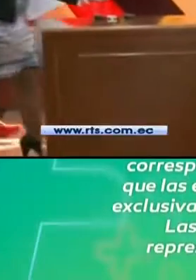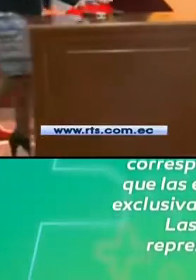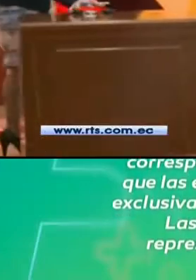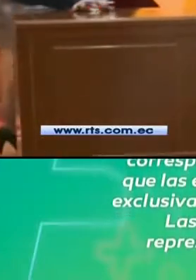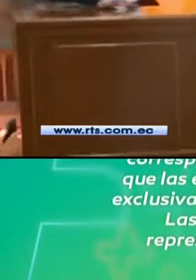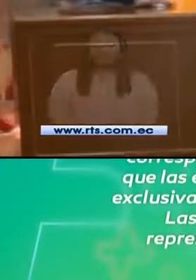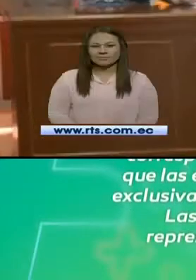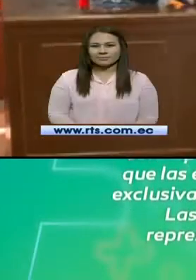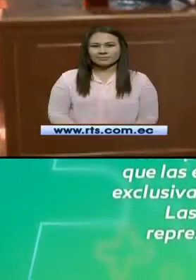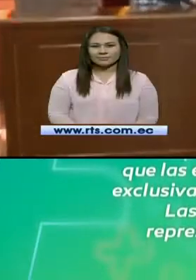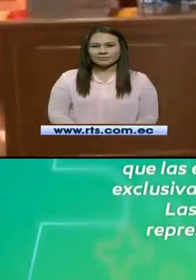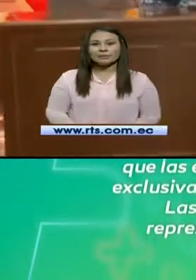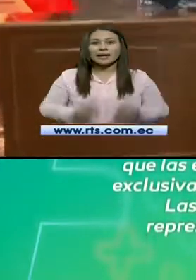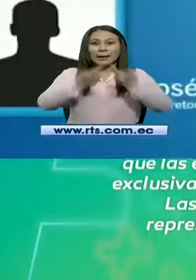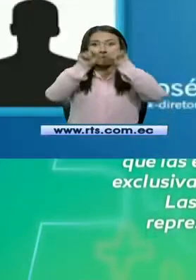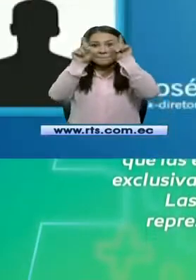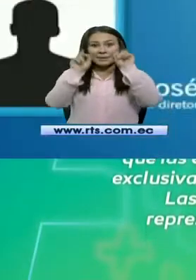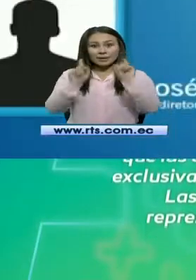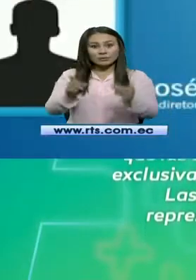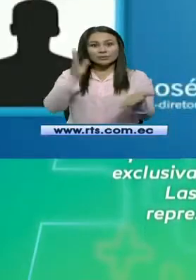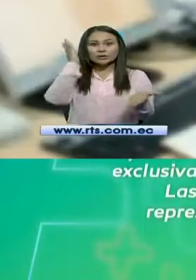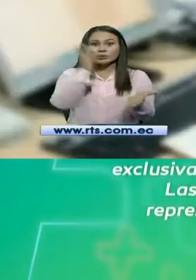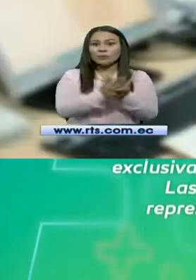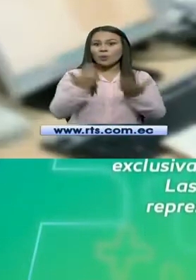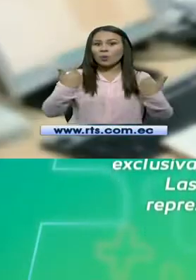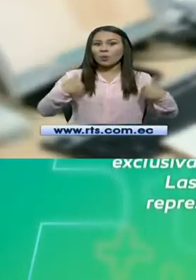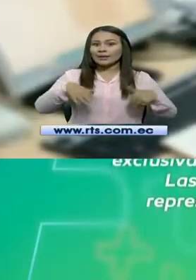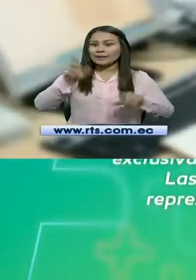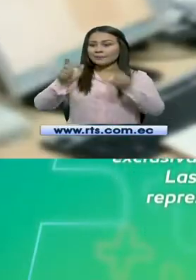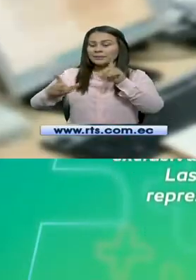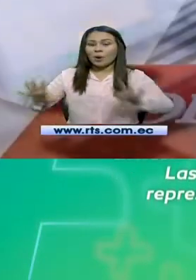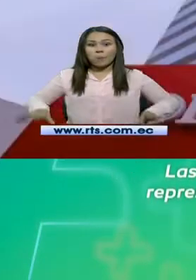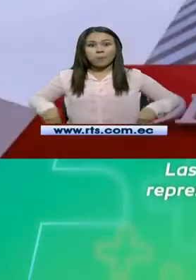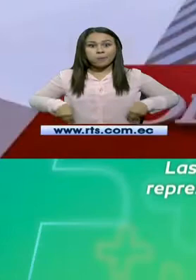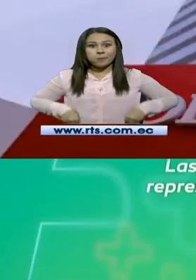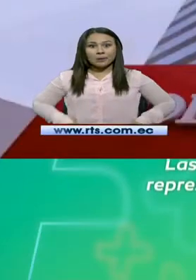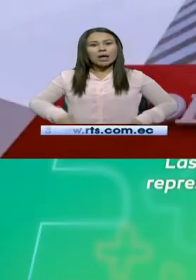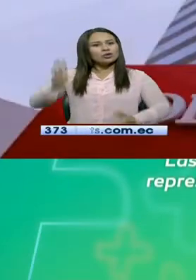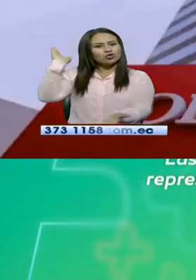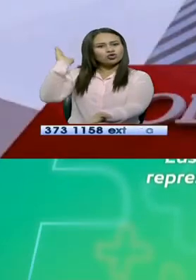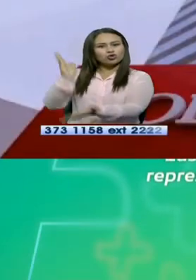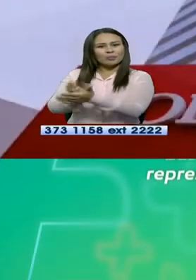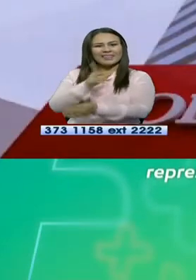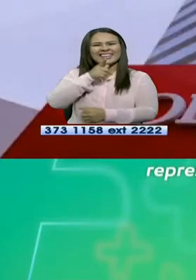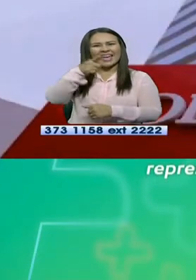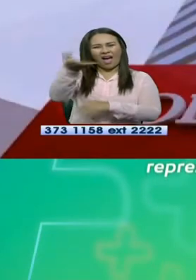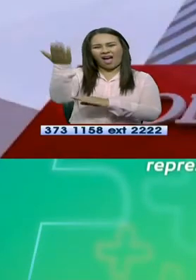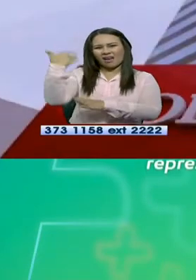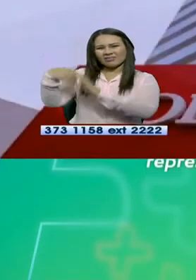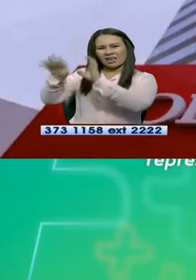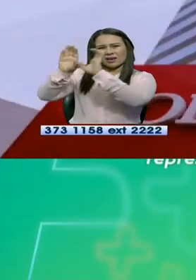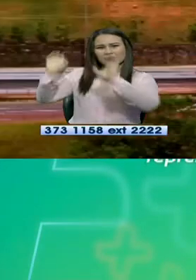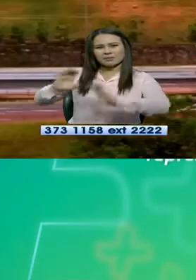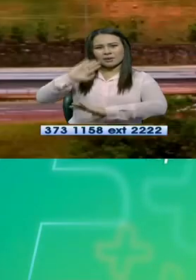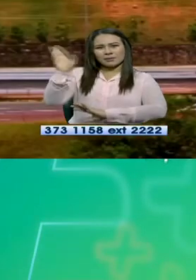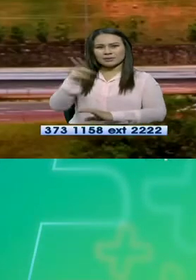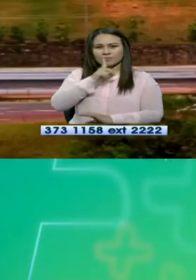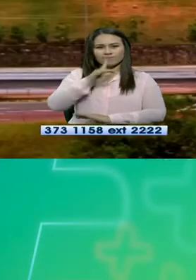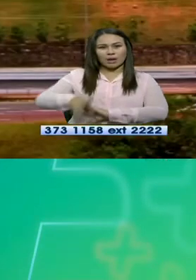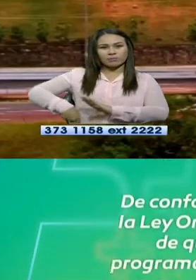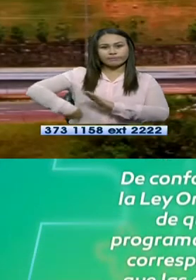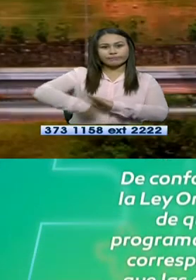La consigna es extirpar cualquier vestigio de un latrocinio del cuño de Odebrecht. La pregunta número uno